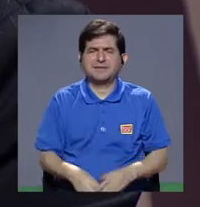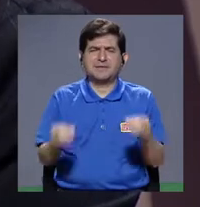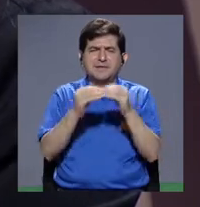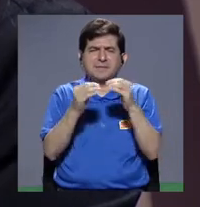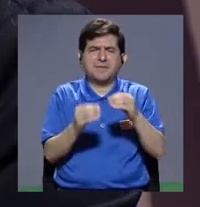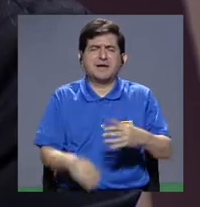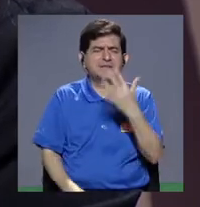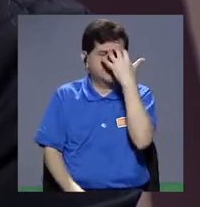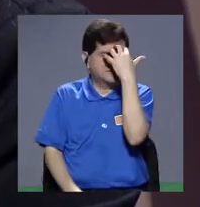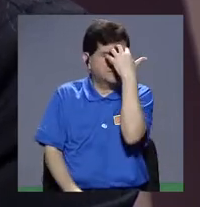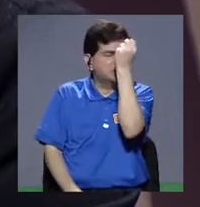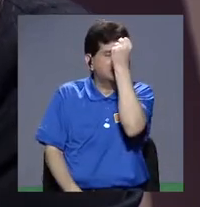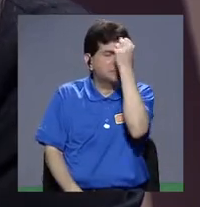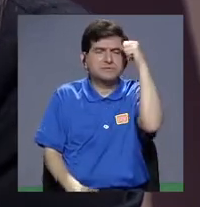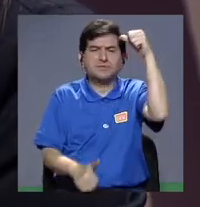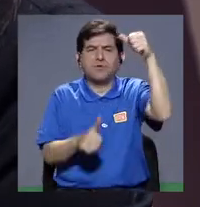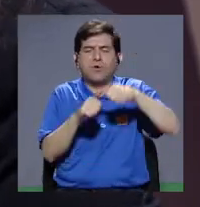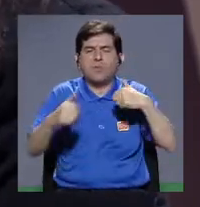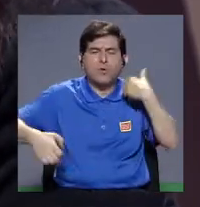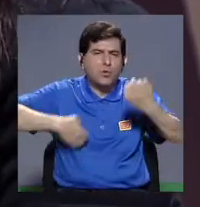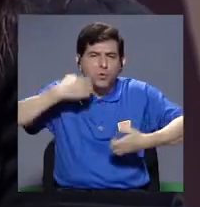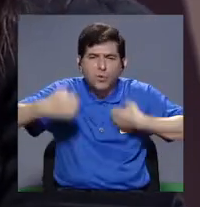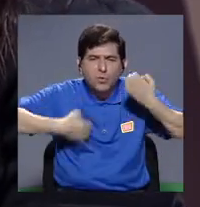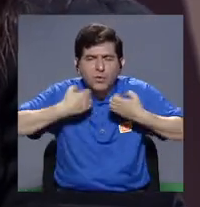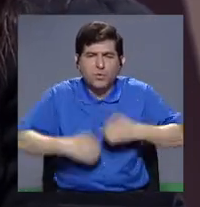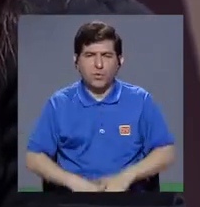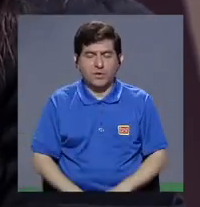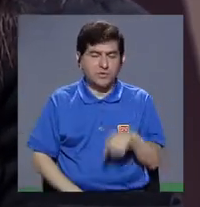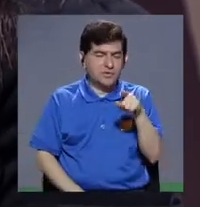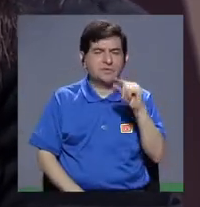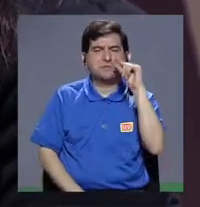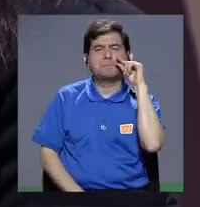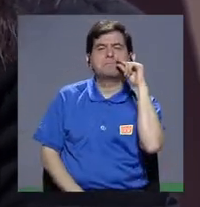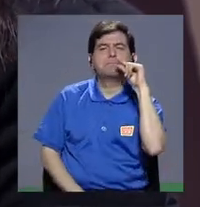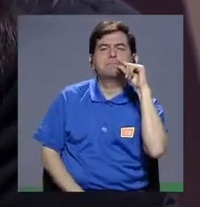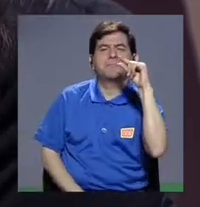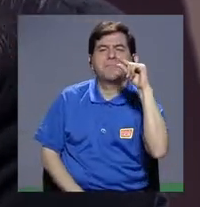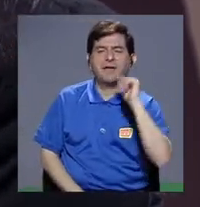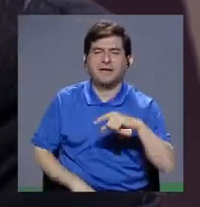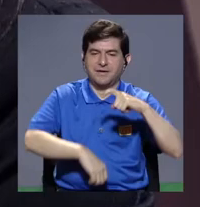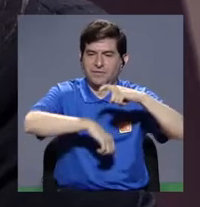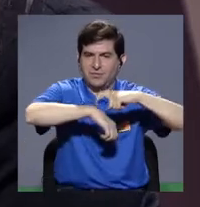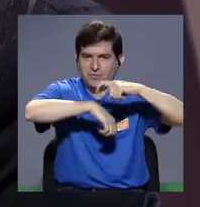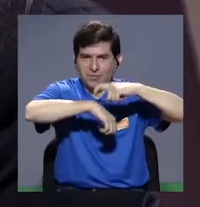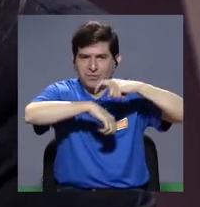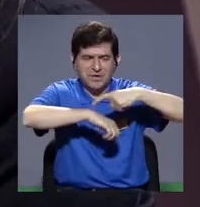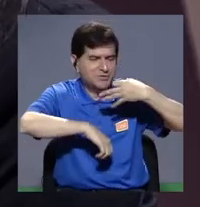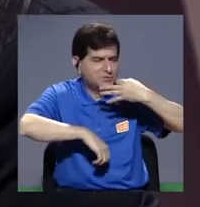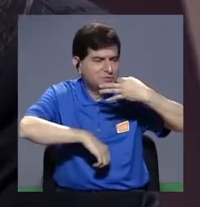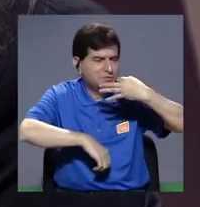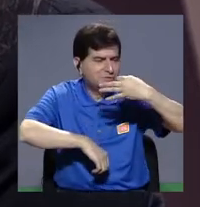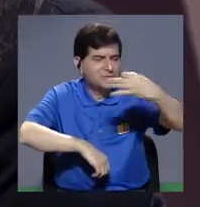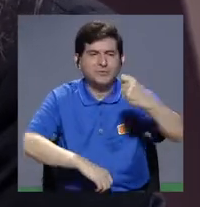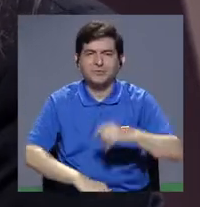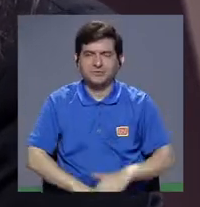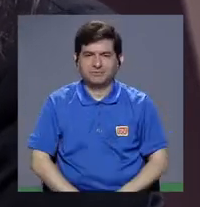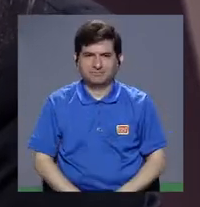fija más en la memoria a nivel de recuerdo emocional son esos pequeños momentos cotidianos